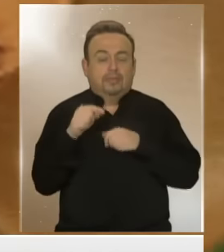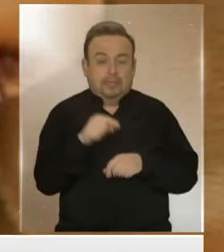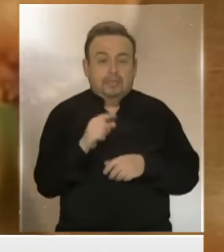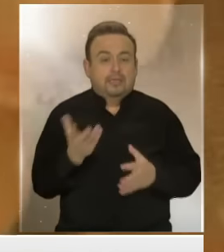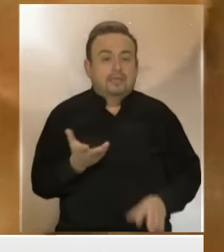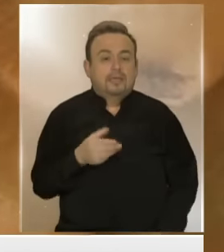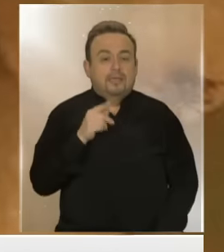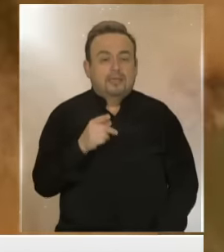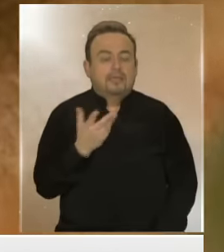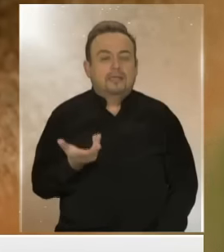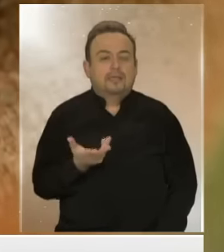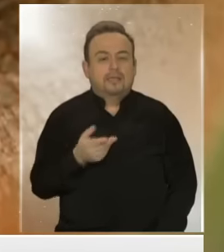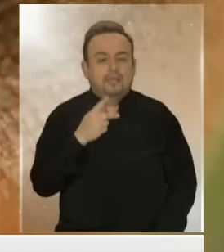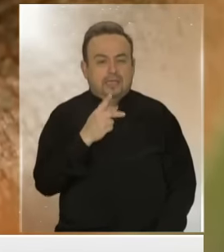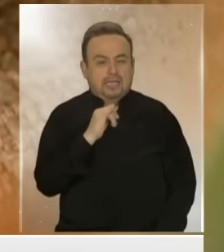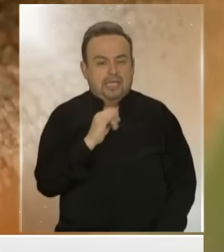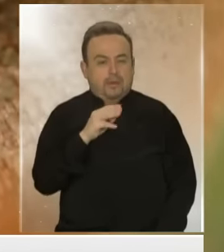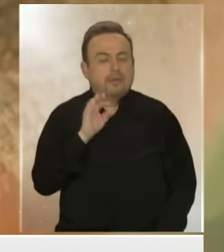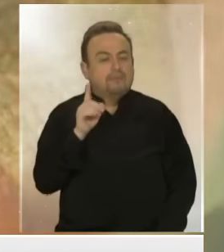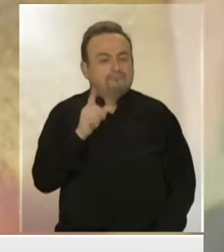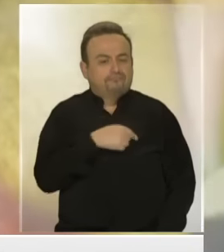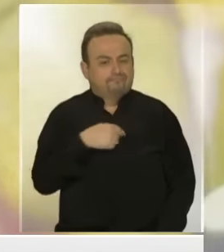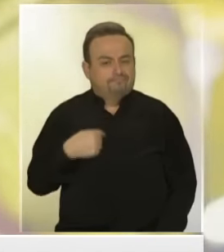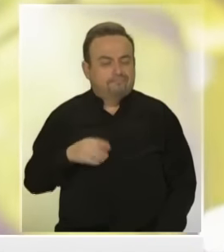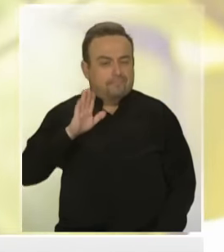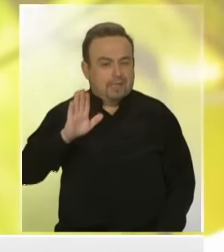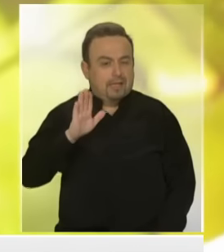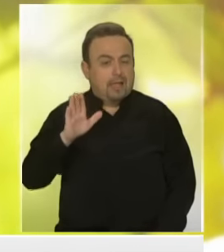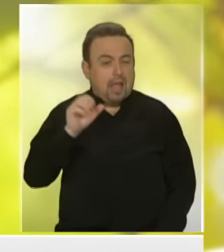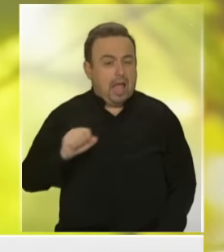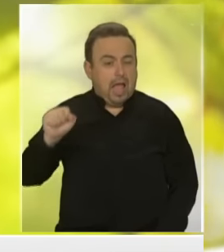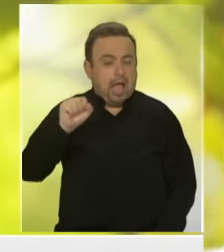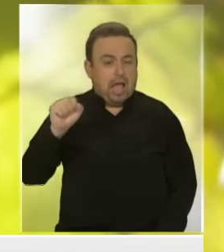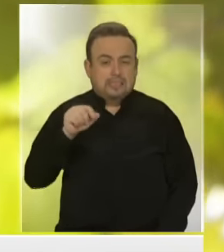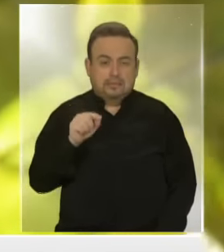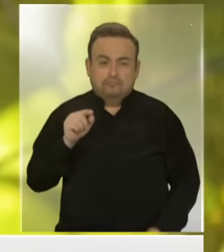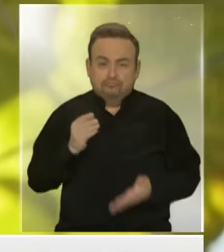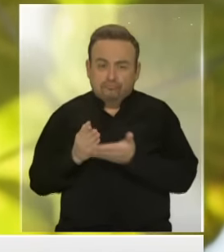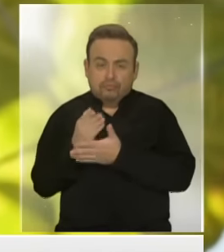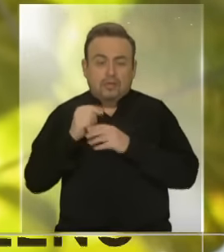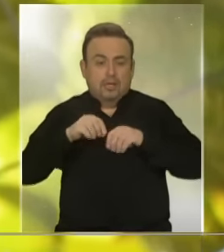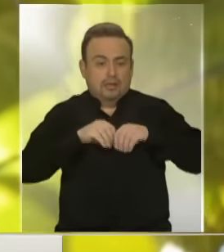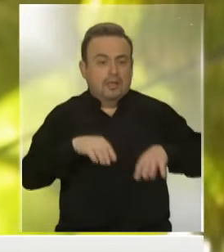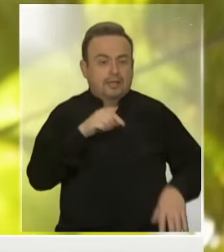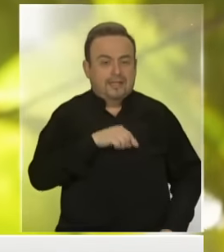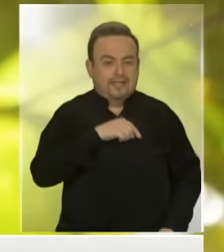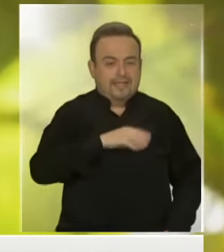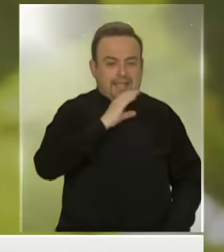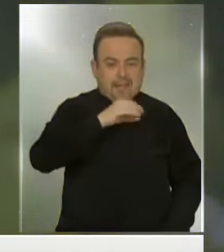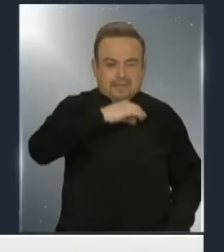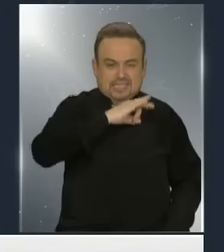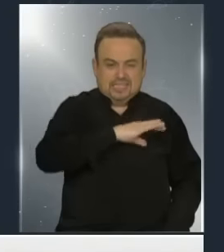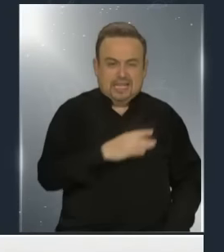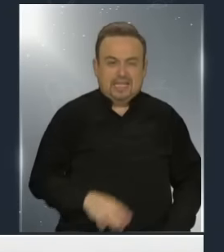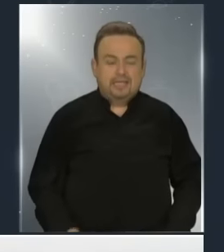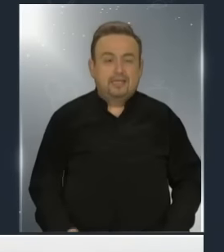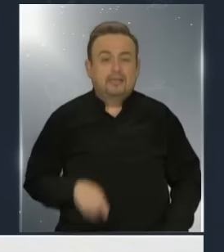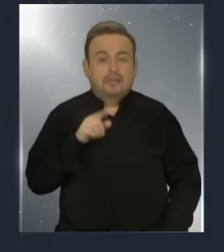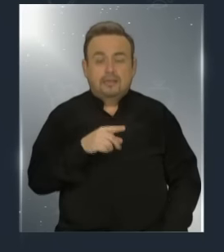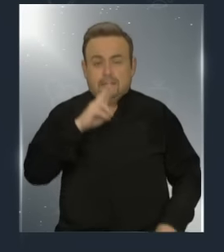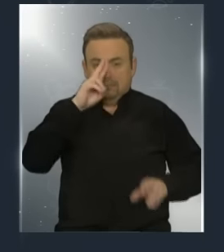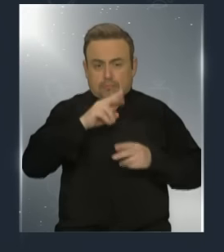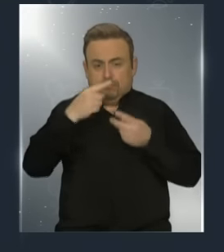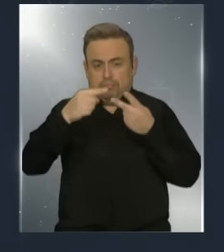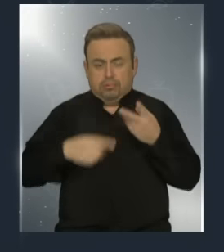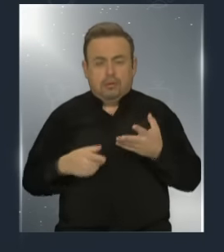o Actinidia chinensis, un fruto originario de la China que hoy crece en nuestros campos. Se le